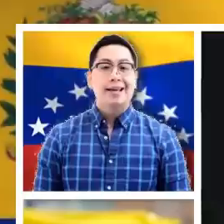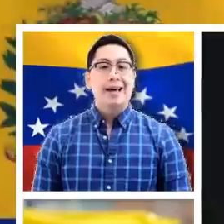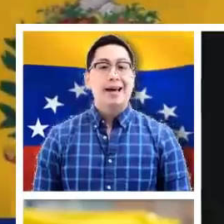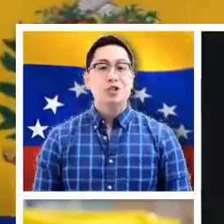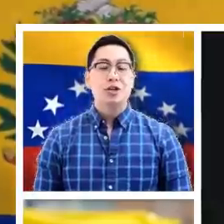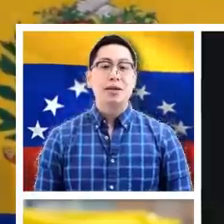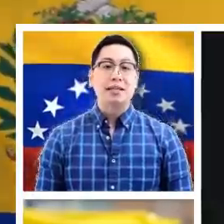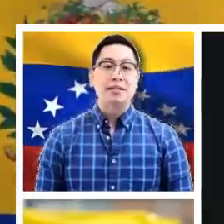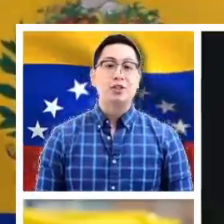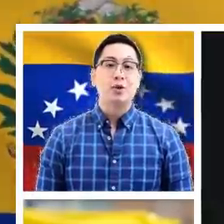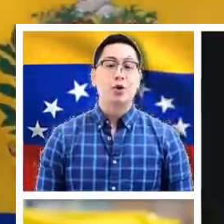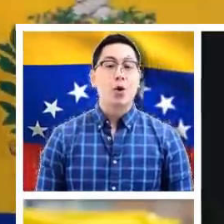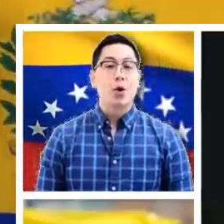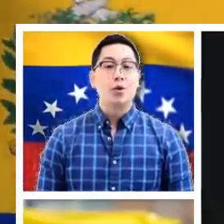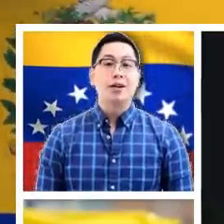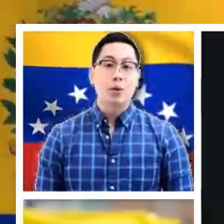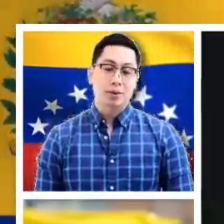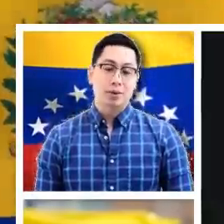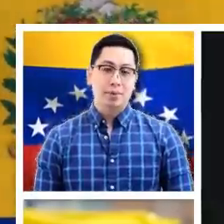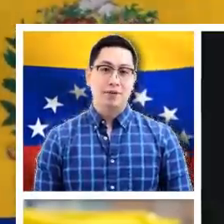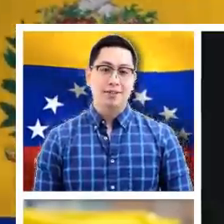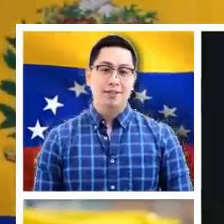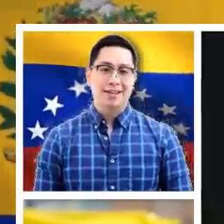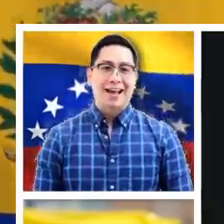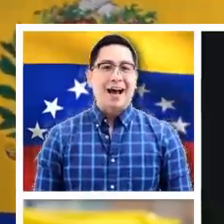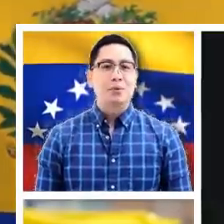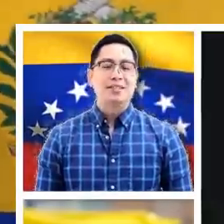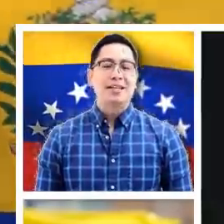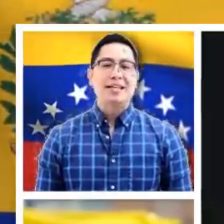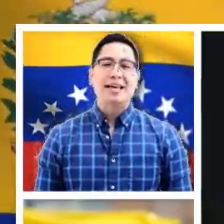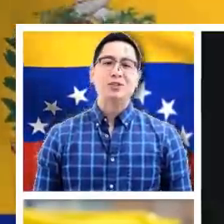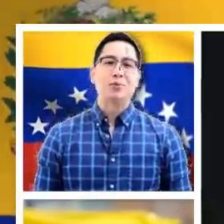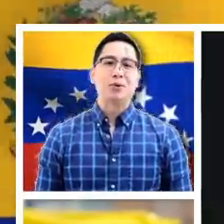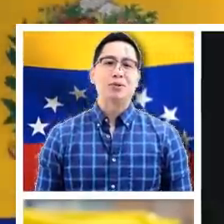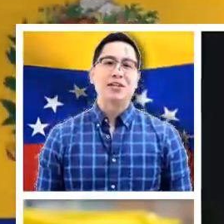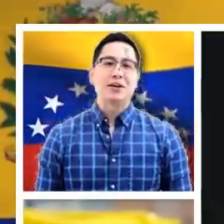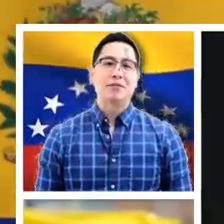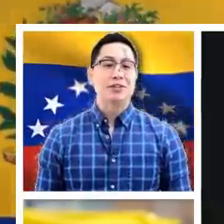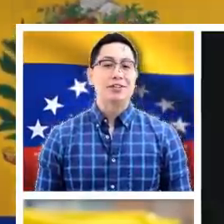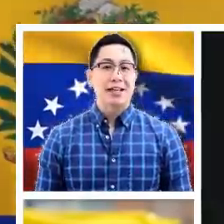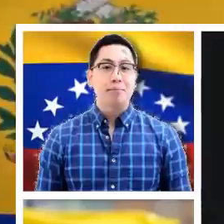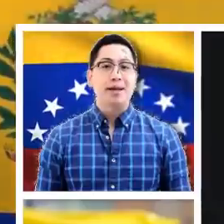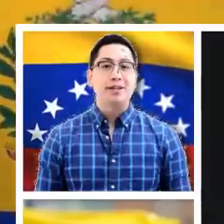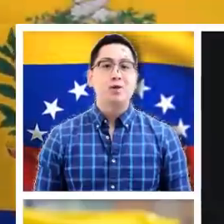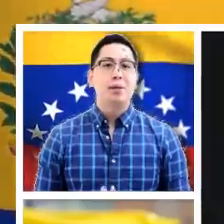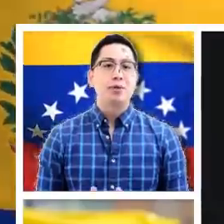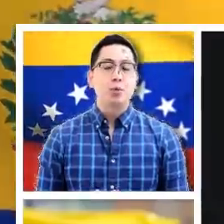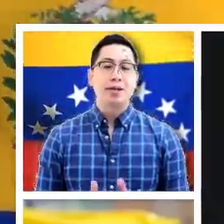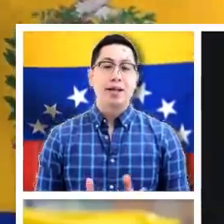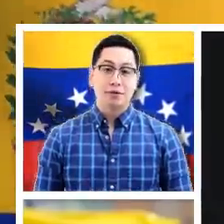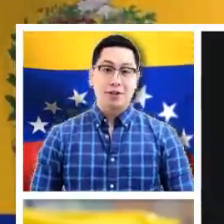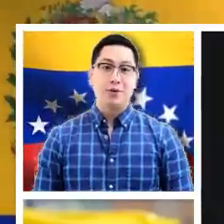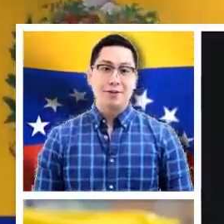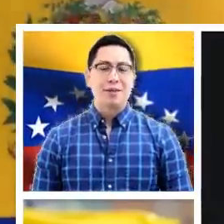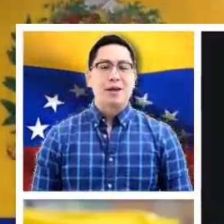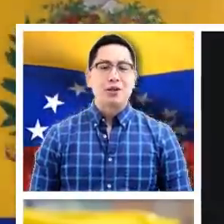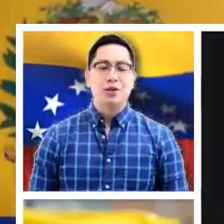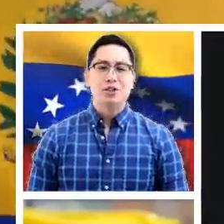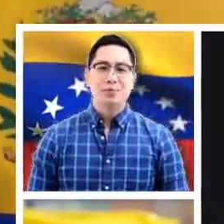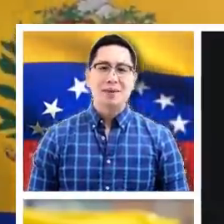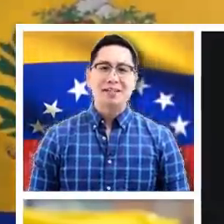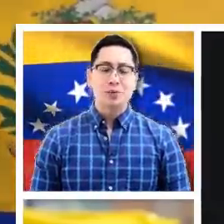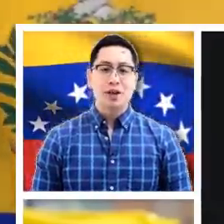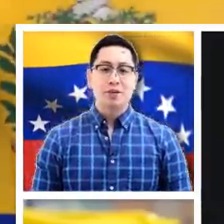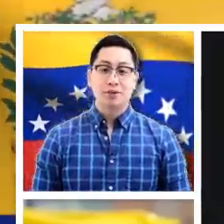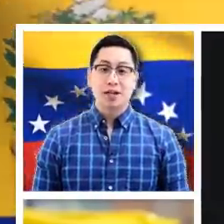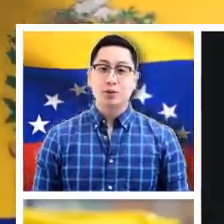venezolano. Bien, entonces sí, el clima que hay en Argentina es precisamente terminar de quebrar cualquier tipo de relación diplomática, y como deberían hacerlo,